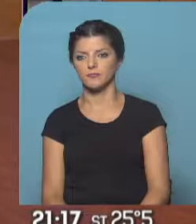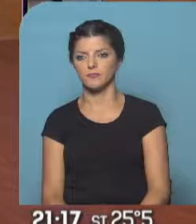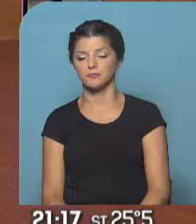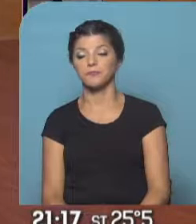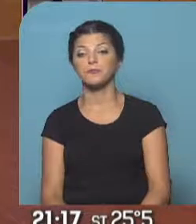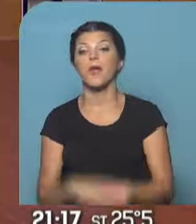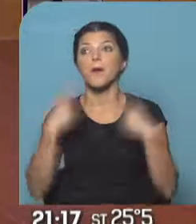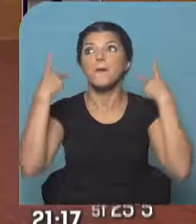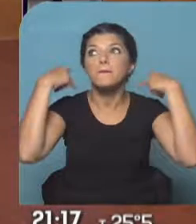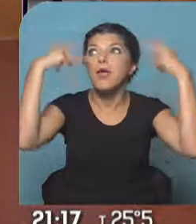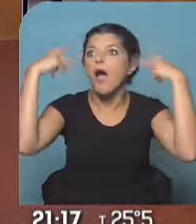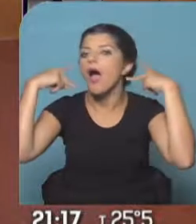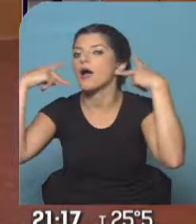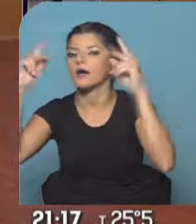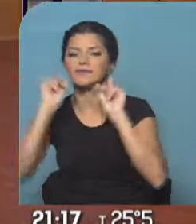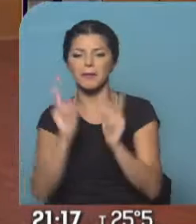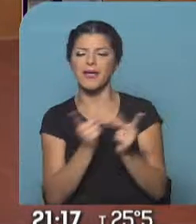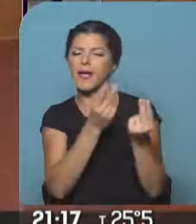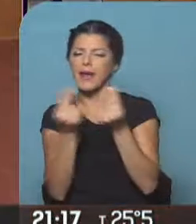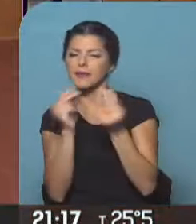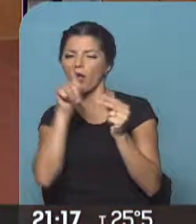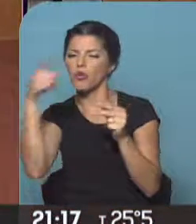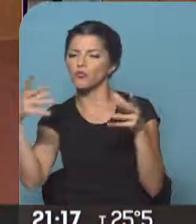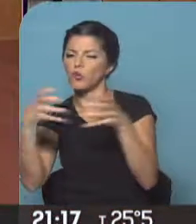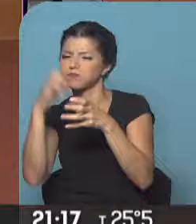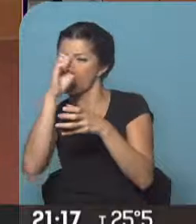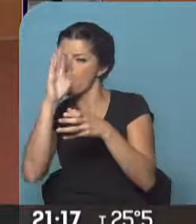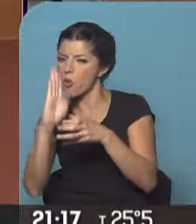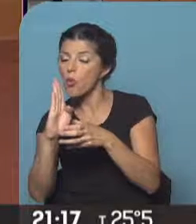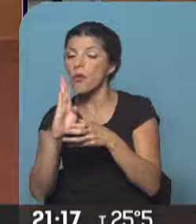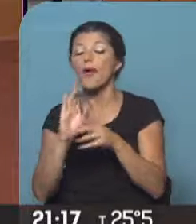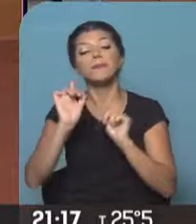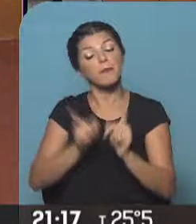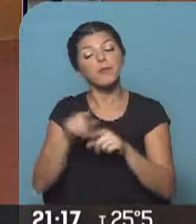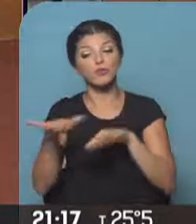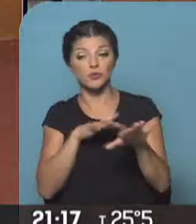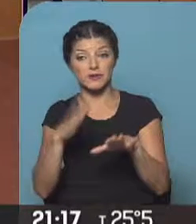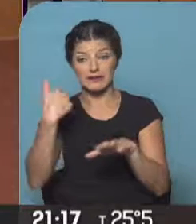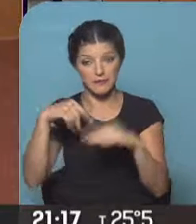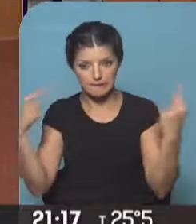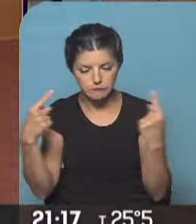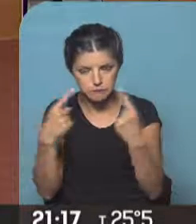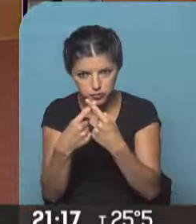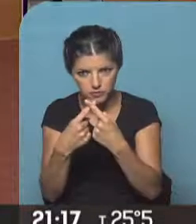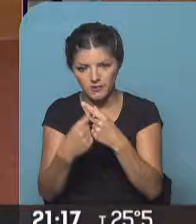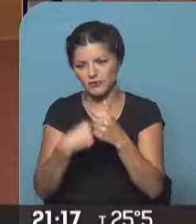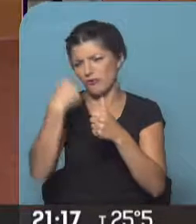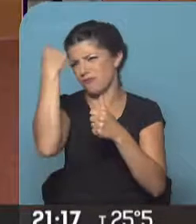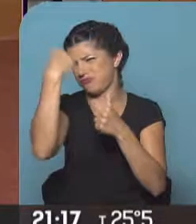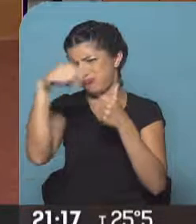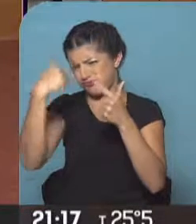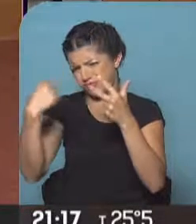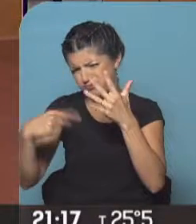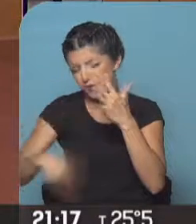Viajes por un lado, calidad de los rivales por el otro, momentos en los cuales habrá que enfrentarlos, son todos los detalles